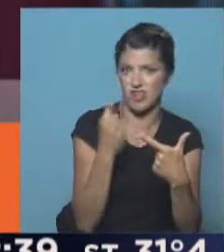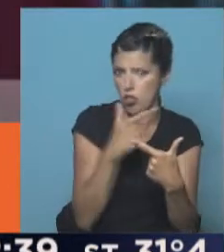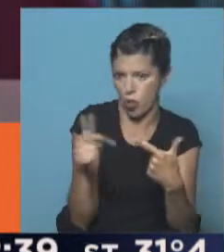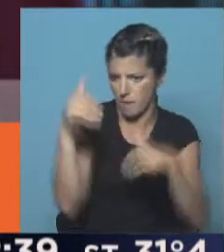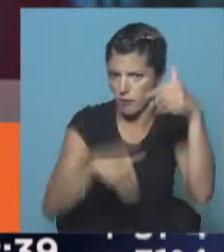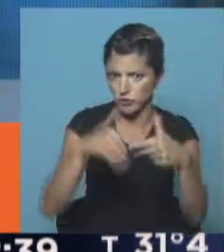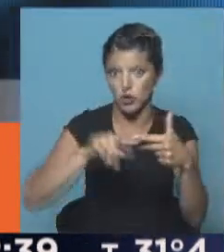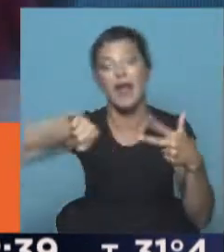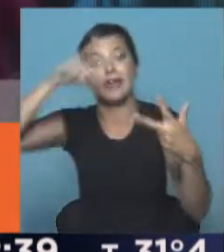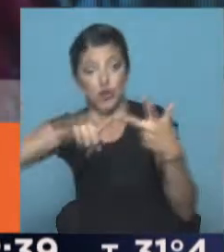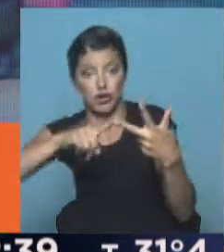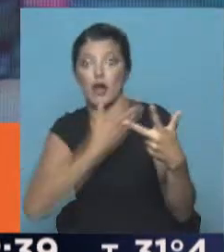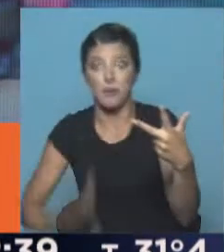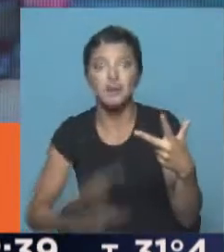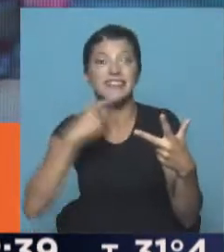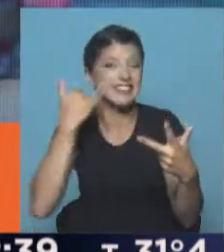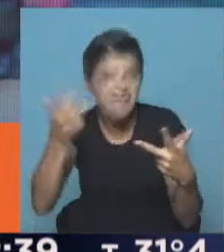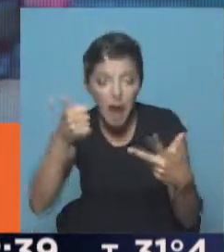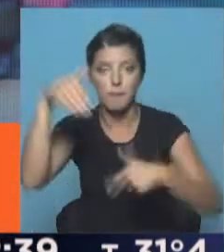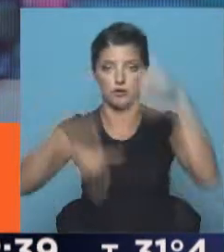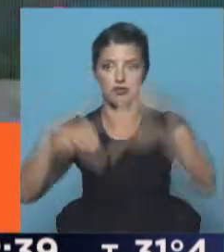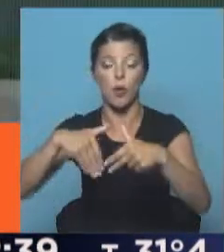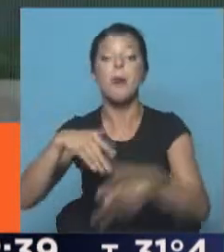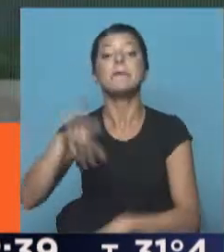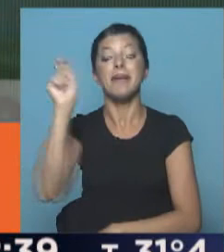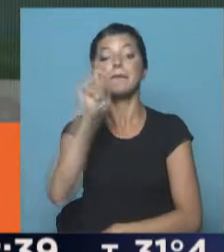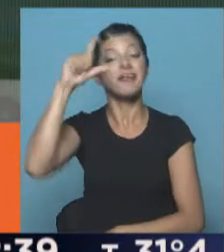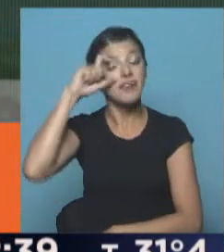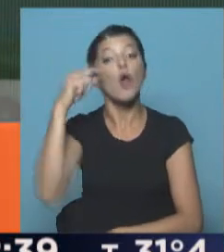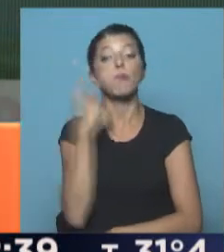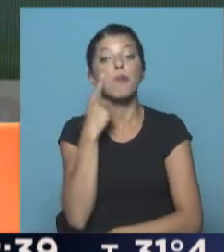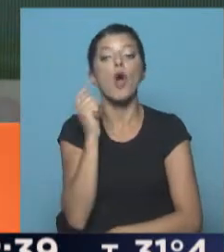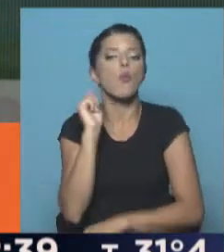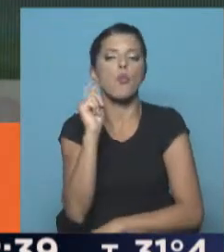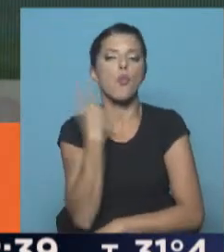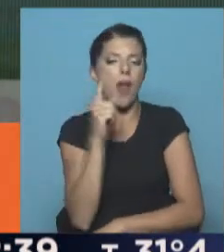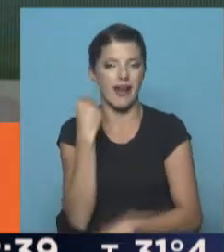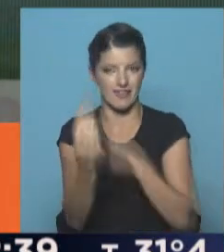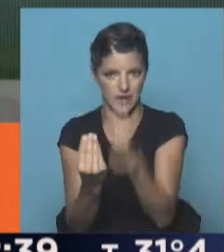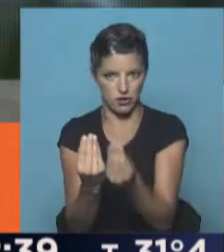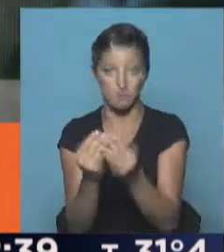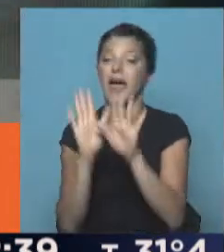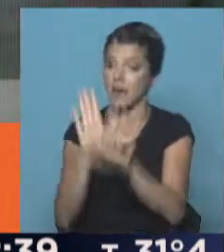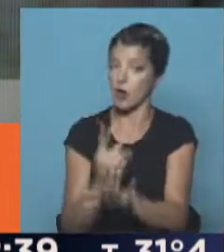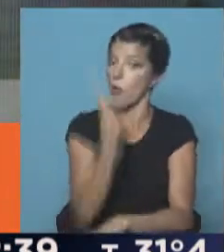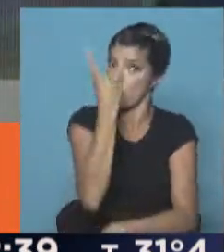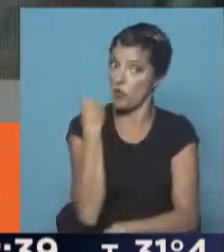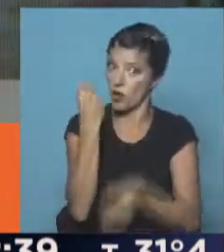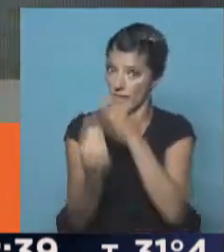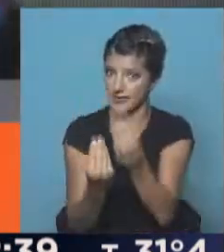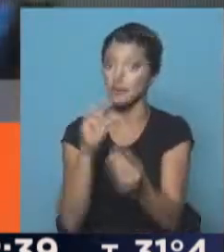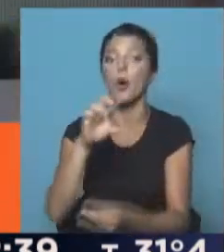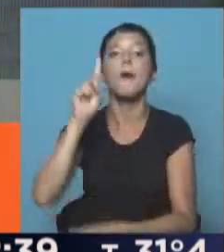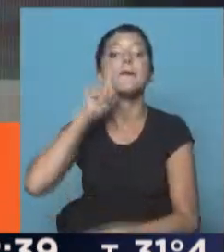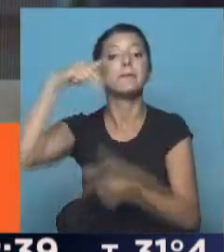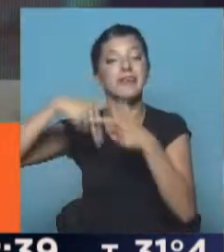hagamos las elecciones y tengamos candidato en enero porque porque entre otros está piñera por supuesto candidato instalado de la